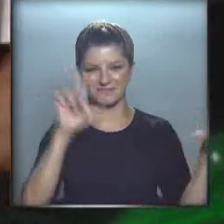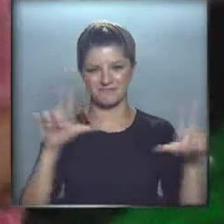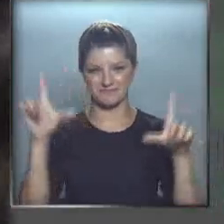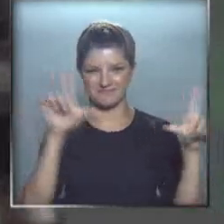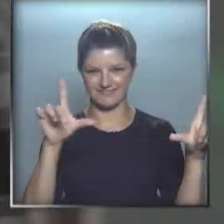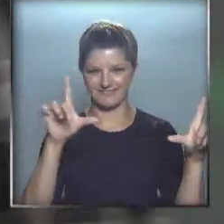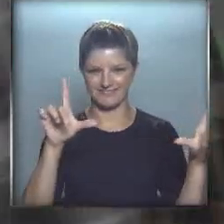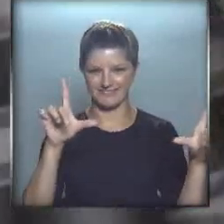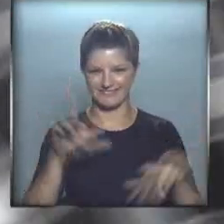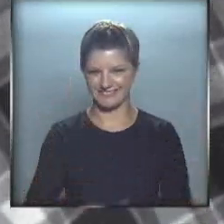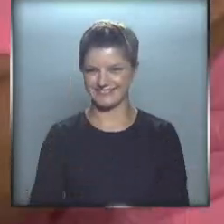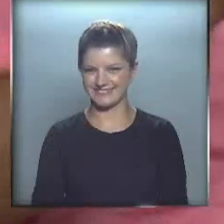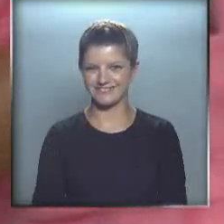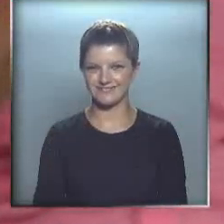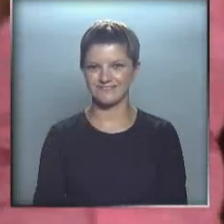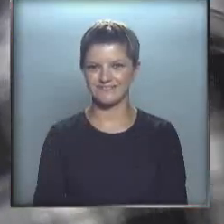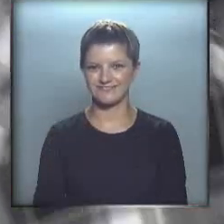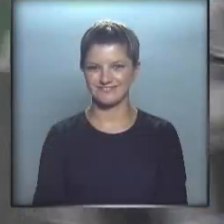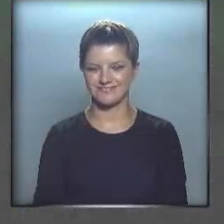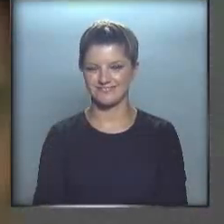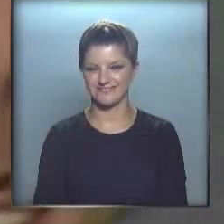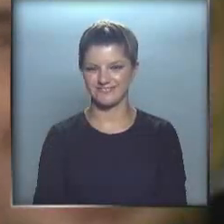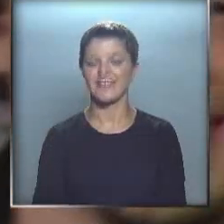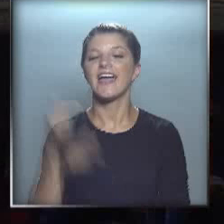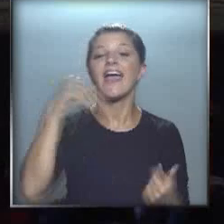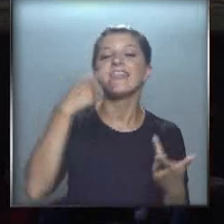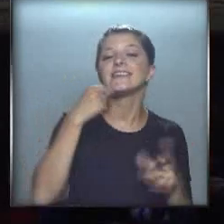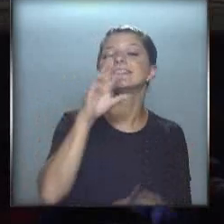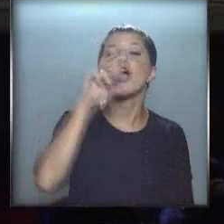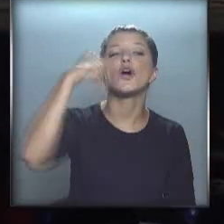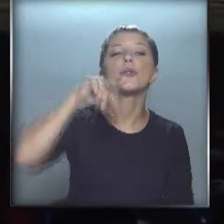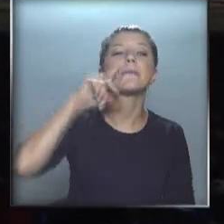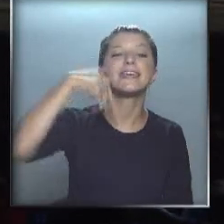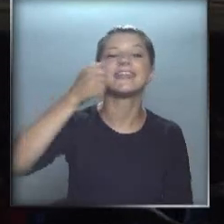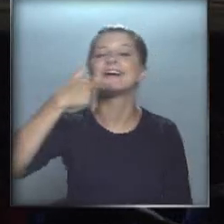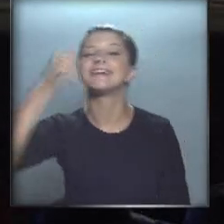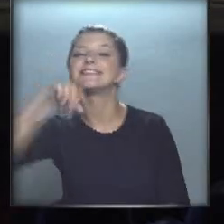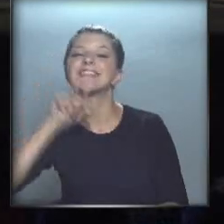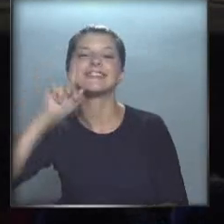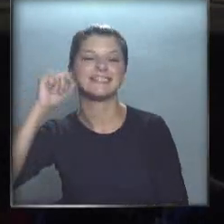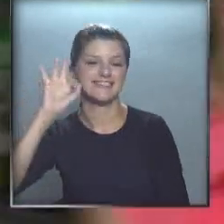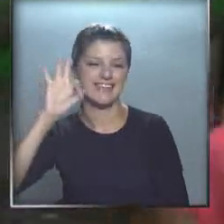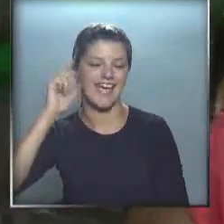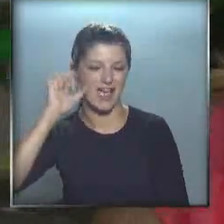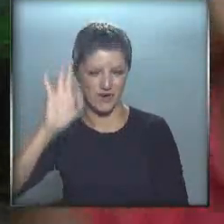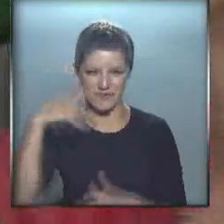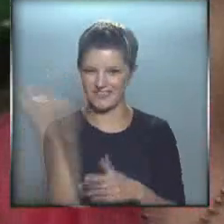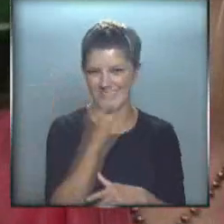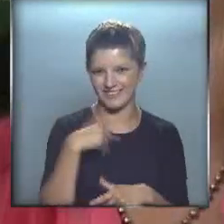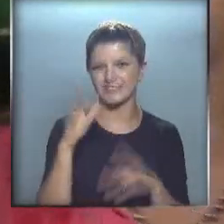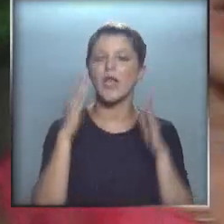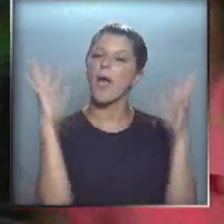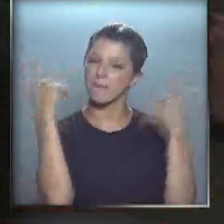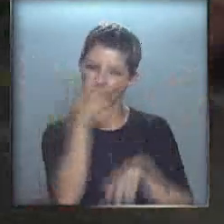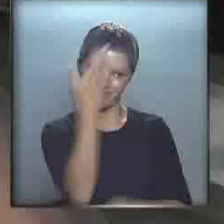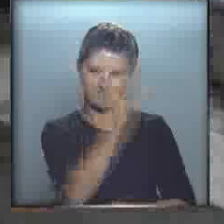En un día como hoy, el señor Santiago Ramundo y la niña Romina Raquetolo. Muchas gracias. Muy bien. Fuerte el aplauso a Santiago, que se la jugó. Un aplauso